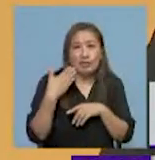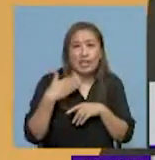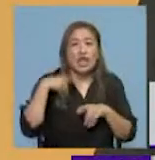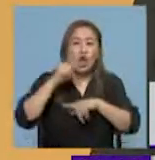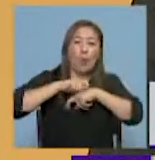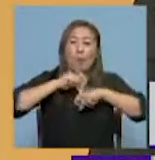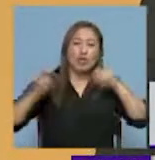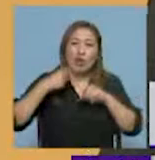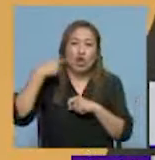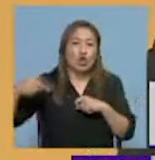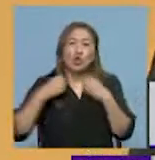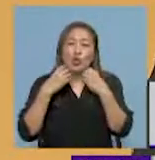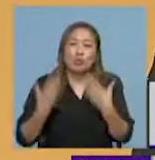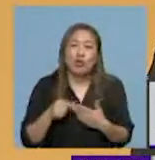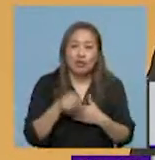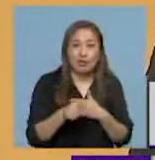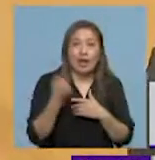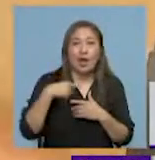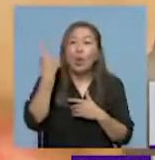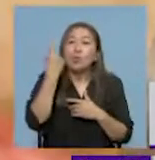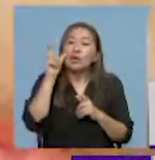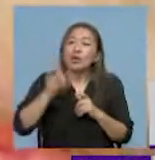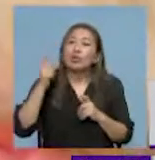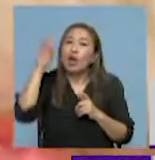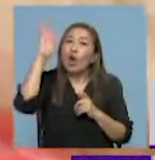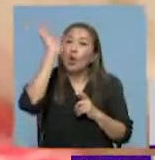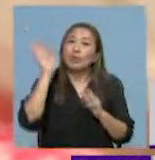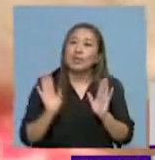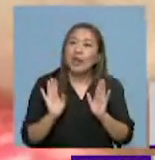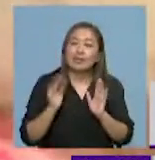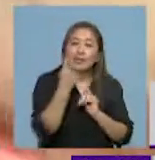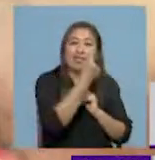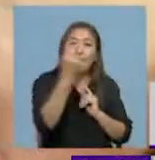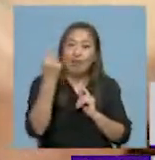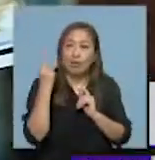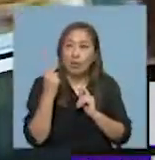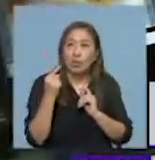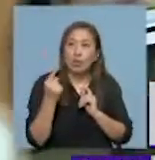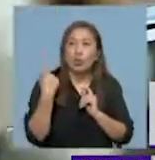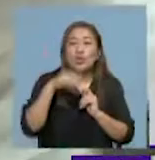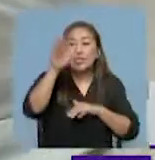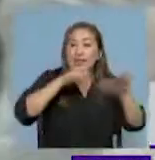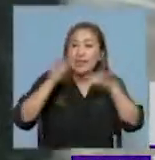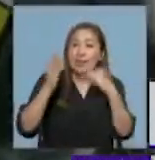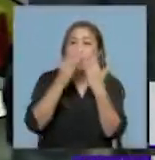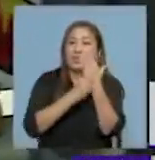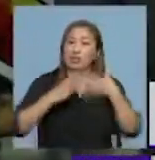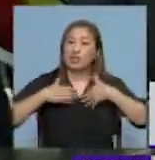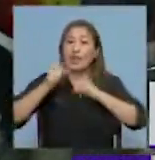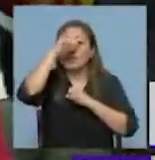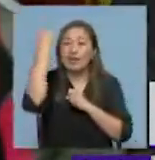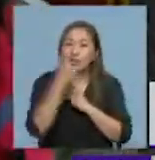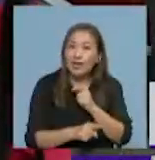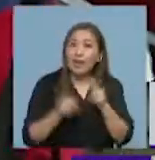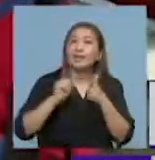todos los colores porque una cosa es opinar desde la opinión personal llamó al ministerio de salud la nación y a